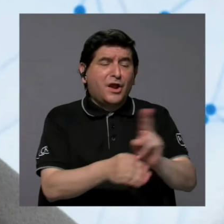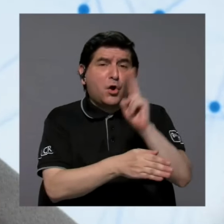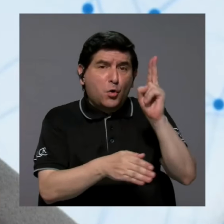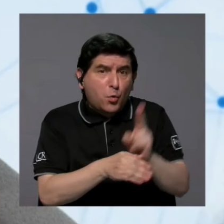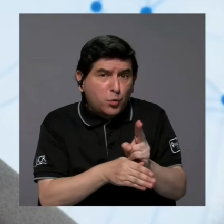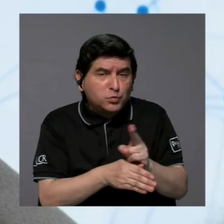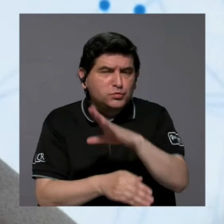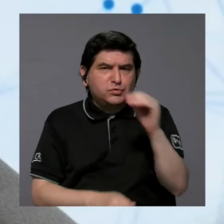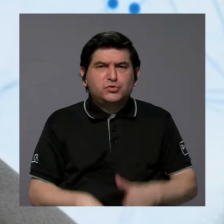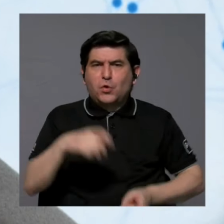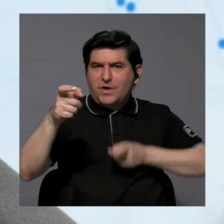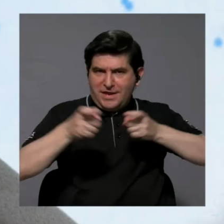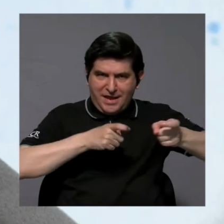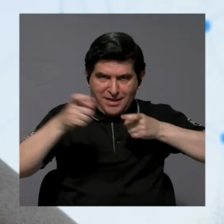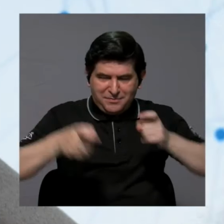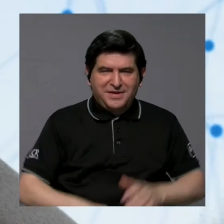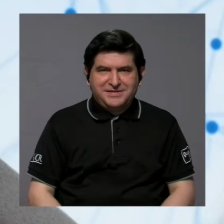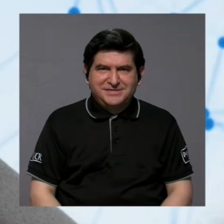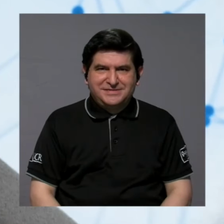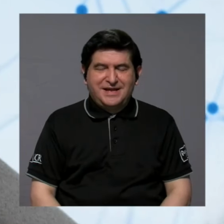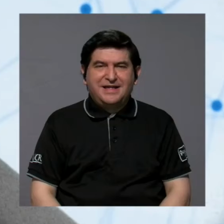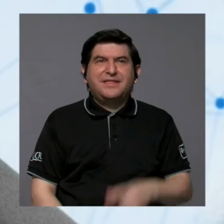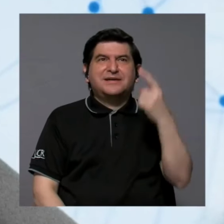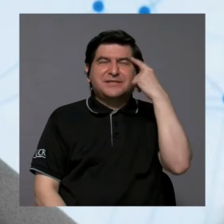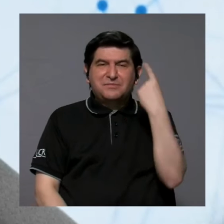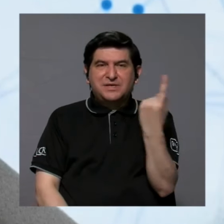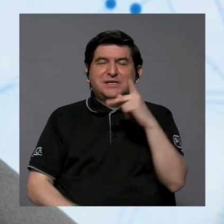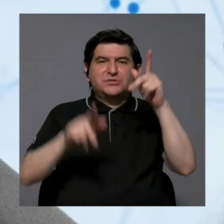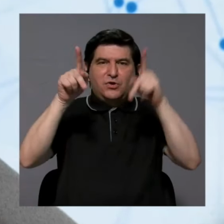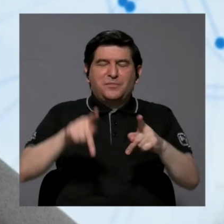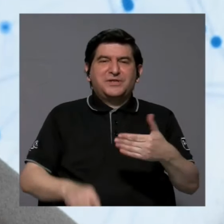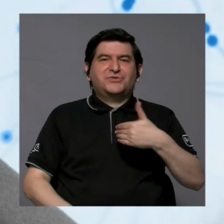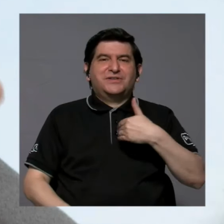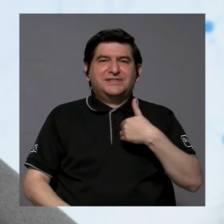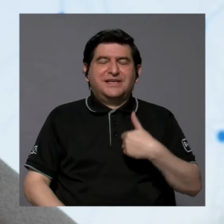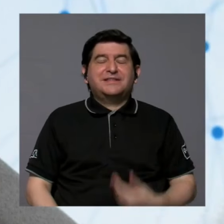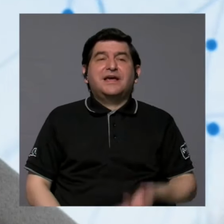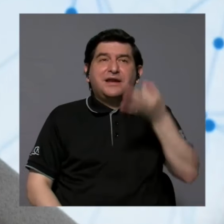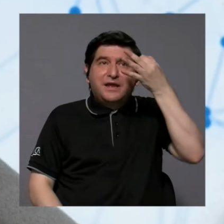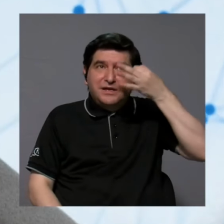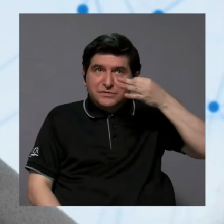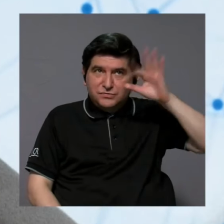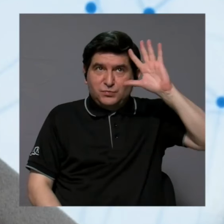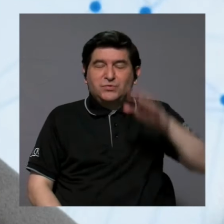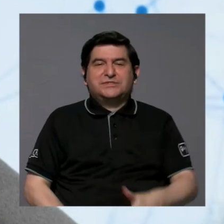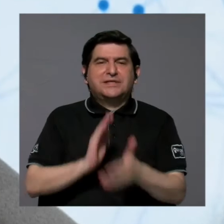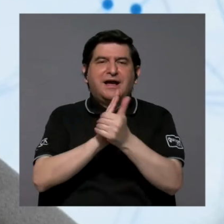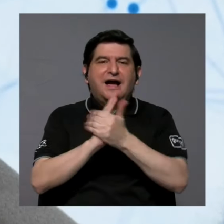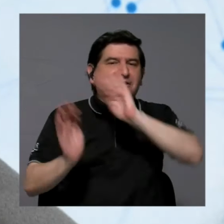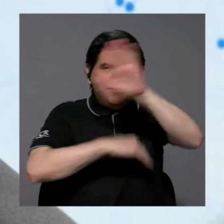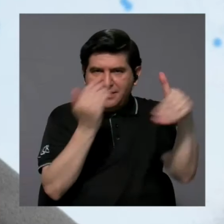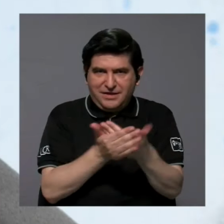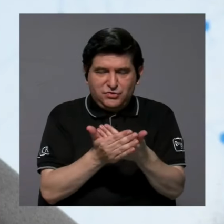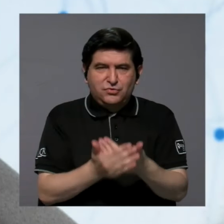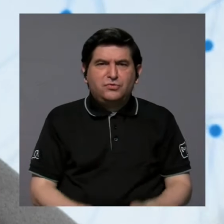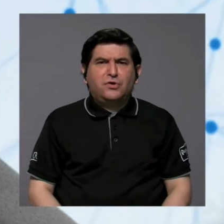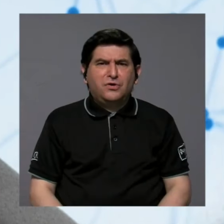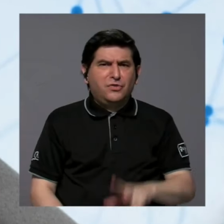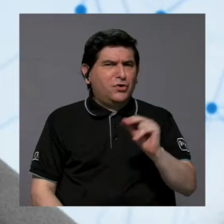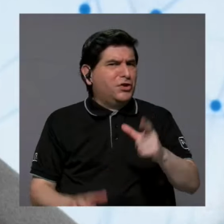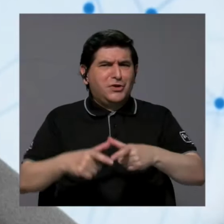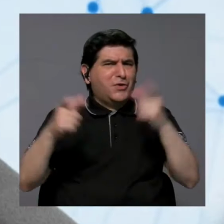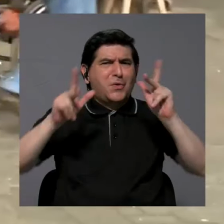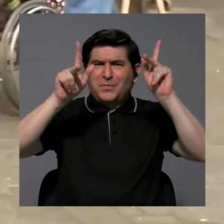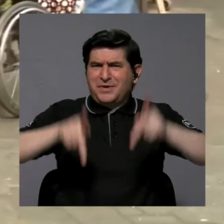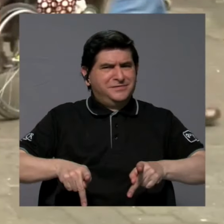se usa y cómo es administrada, está pensada solo para esos cuerpos supuestamente capaces, que al fin de cuentas no son los